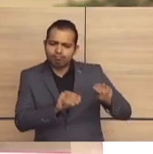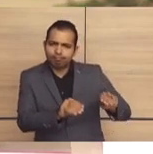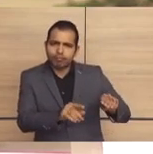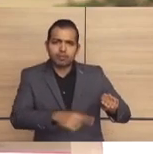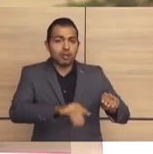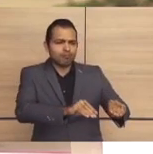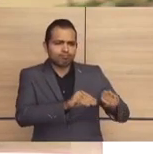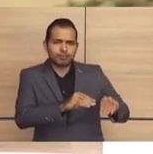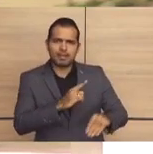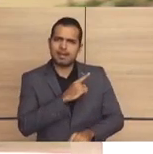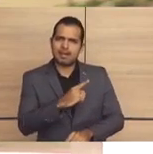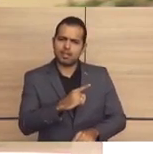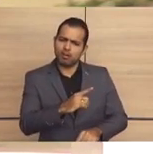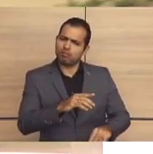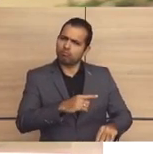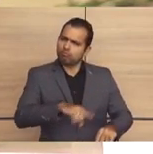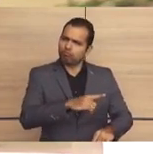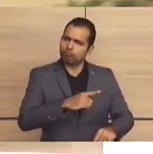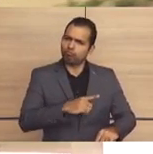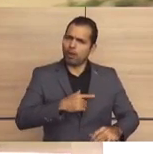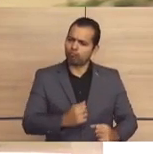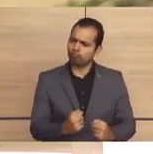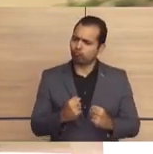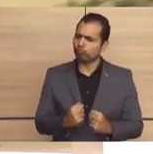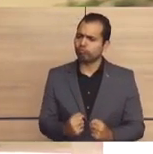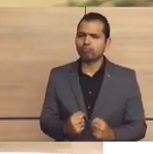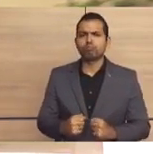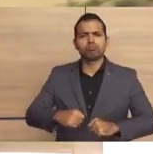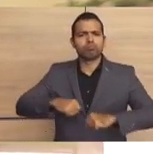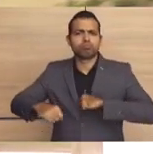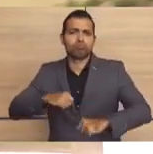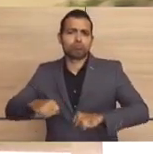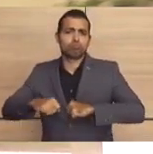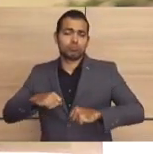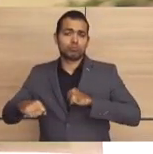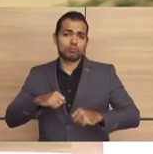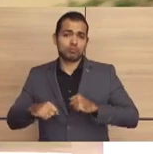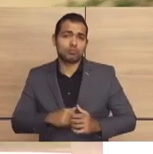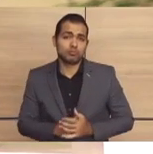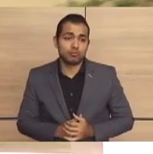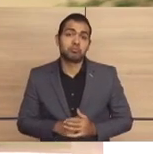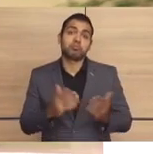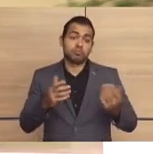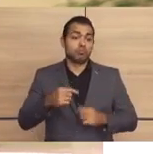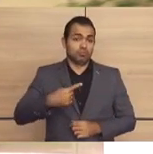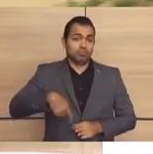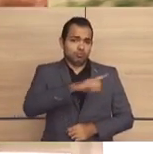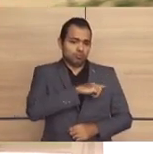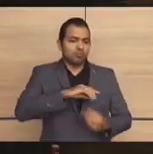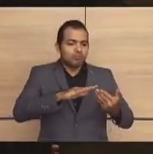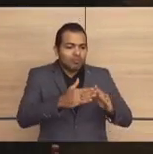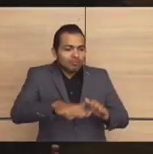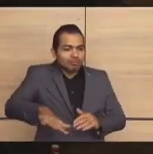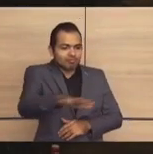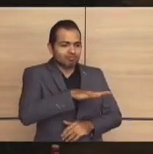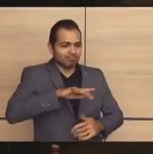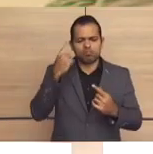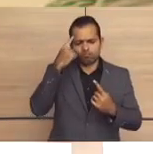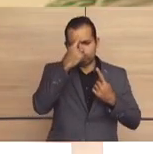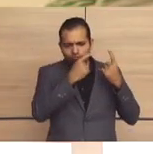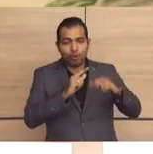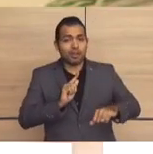concretos, objetivos que incentiven cambios no solo en nuestra población o nuestras comunidades, sino a nivel nacional y, por qué no,